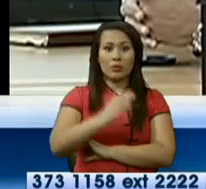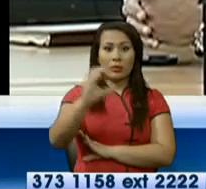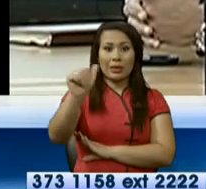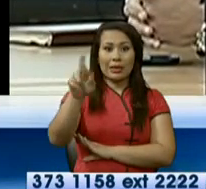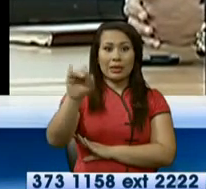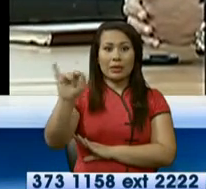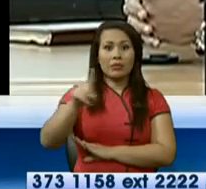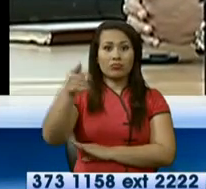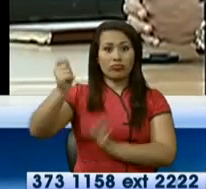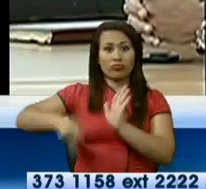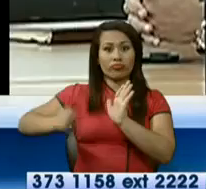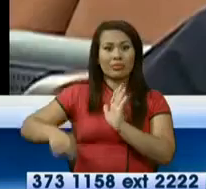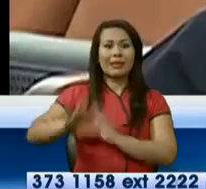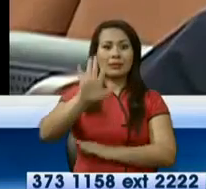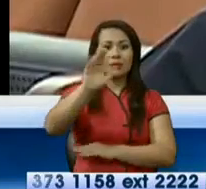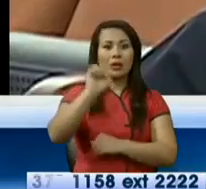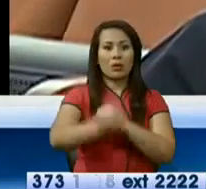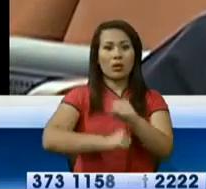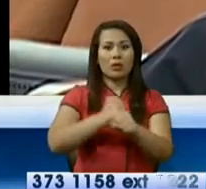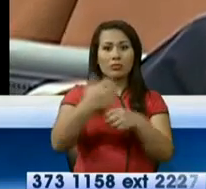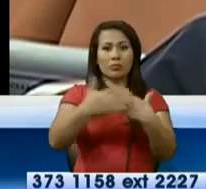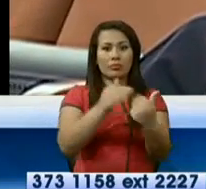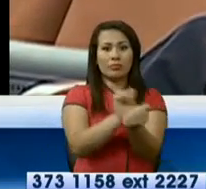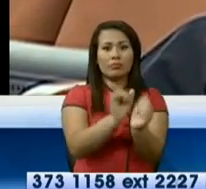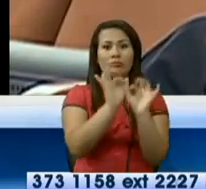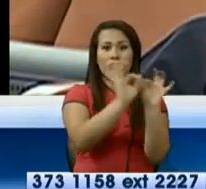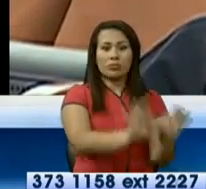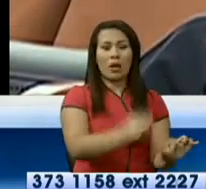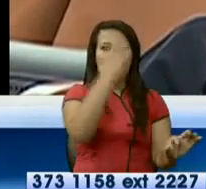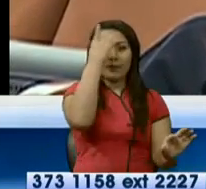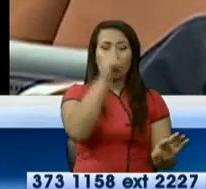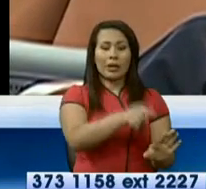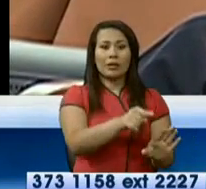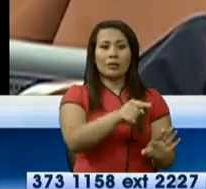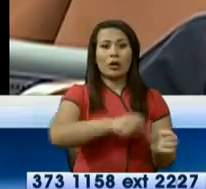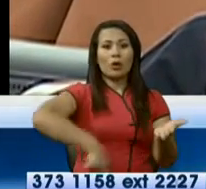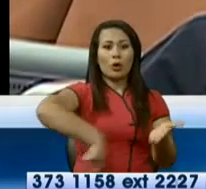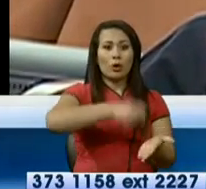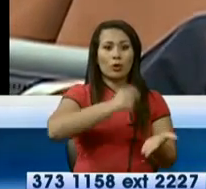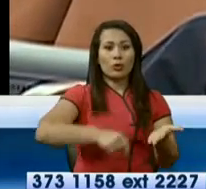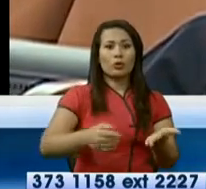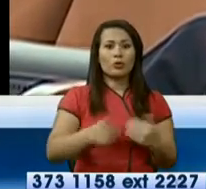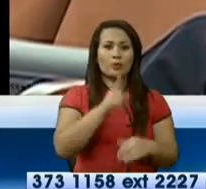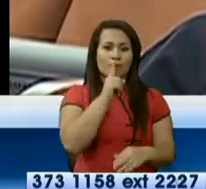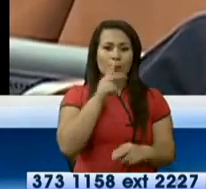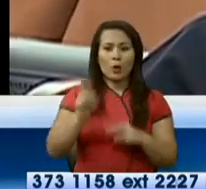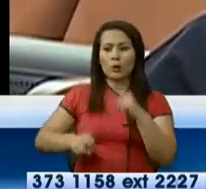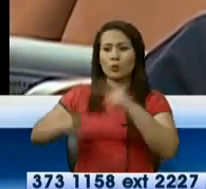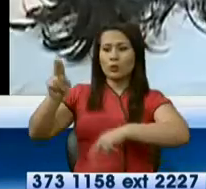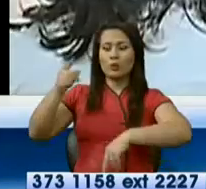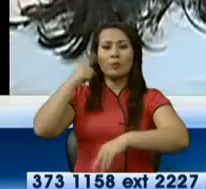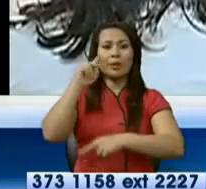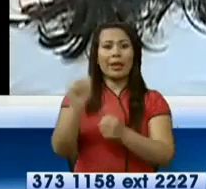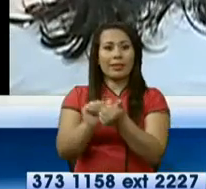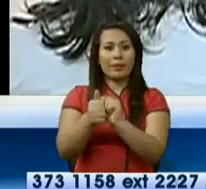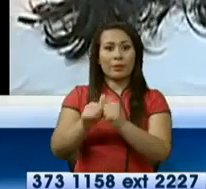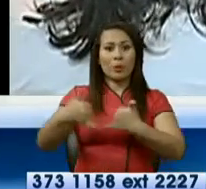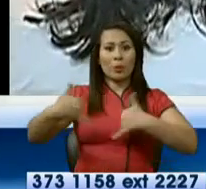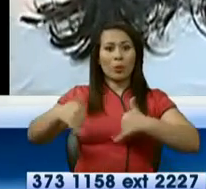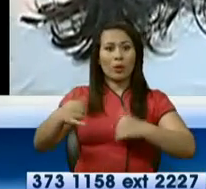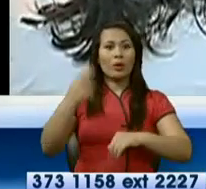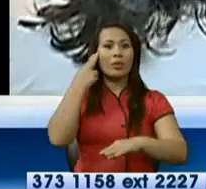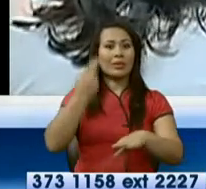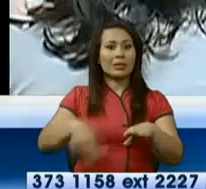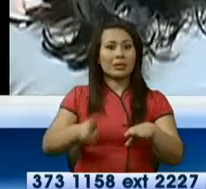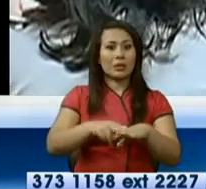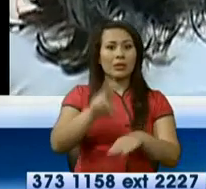condenó a 5 años de prisión. La Fiscalía lo acusó de peculado por los contratos de construcción de infraestructura deportiva para los Juegos Nacionales